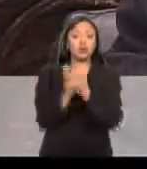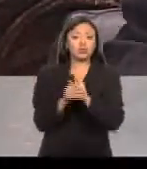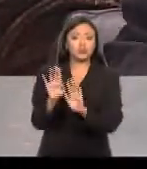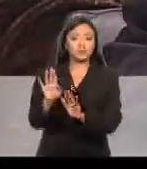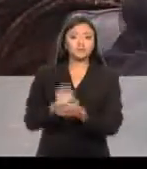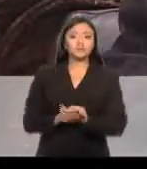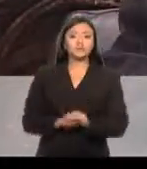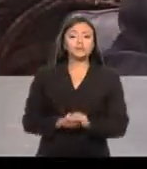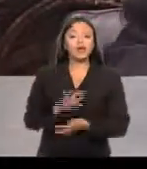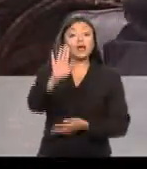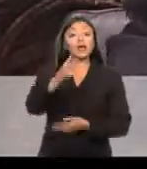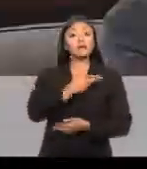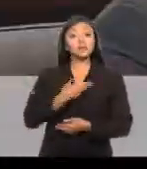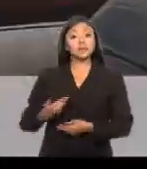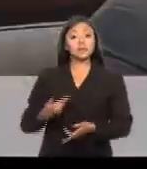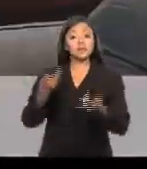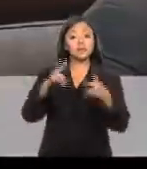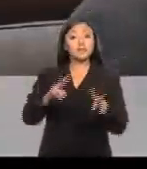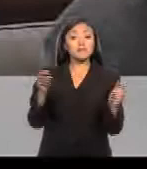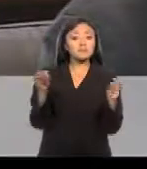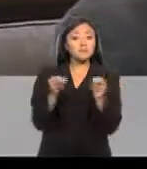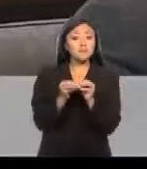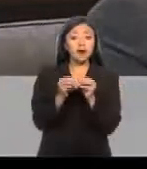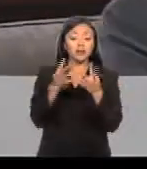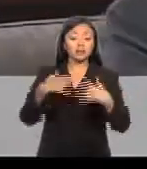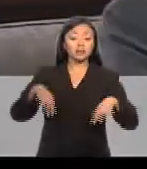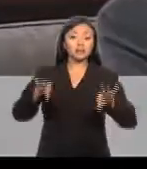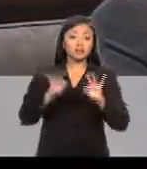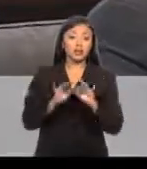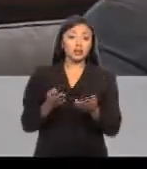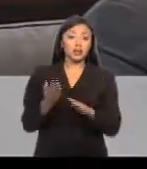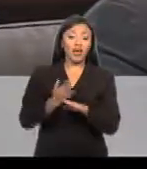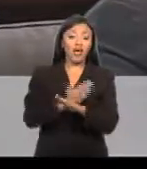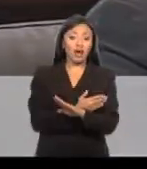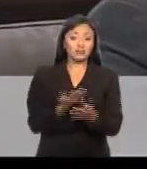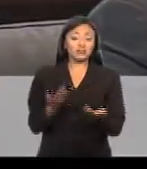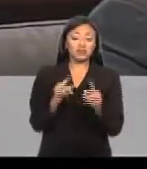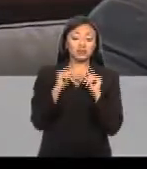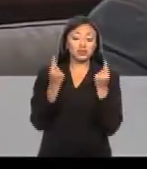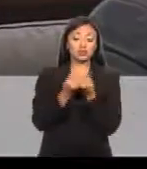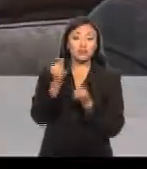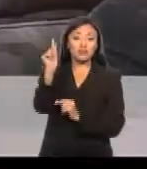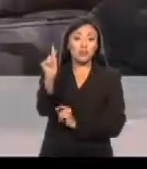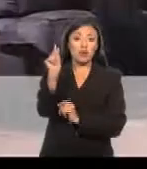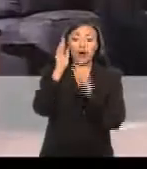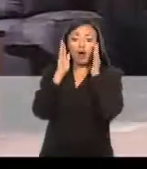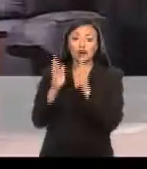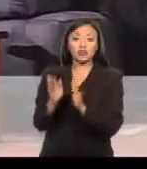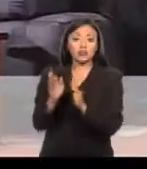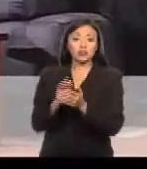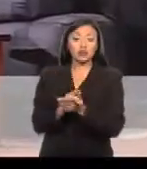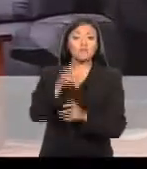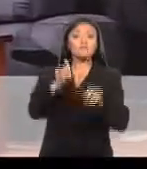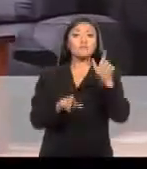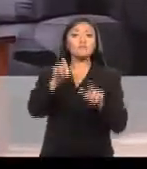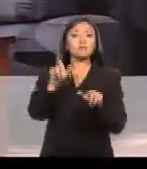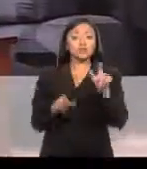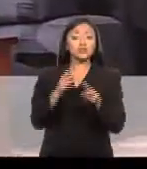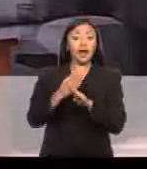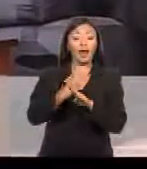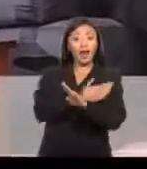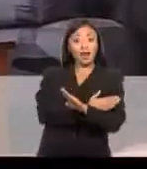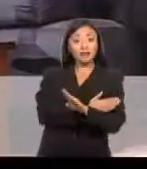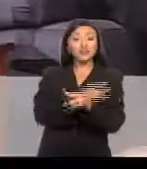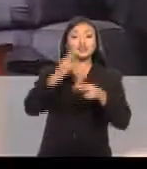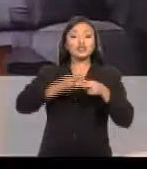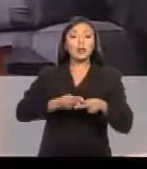pagar. Una barbaridad. Presidente Cordero, indudablemente uno de los sectores que probablemente eran más vulnerables y poco atendidos en el pasado es de